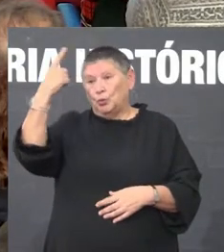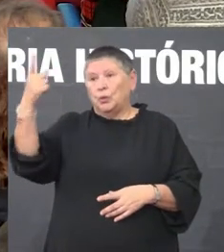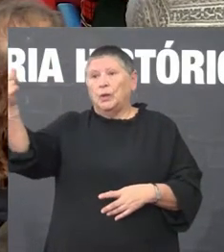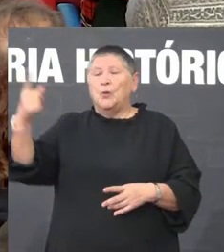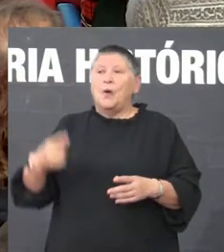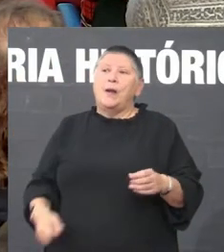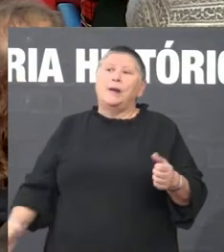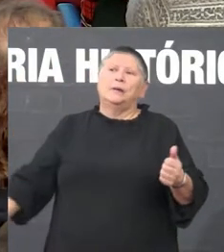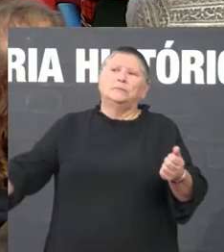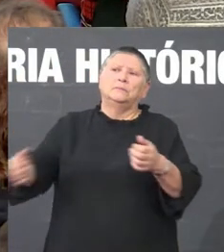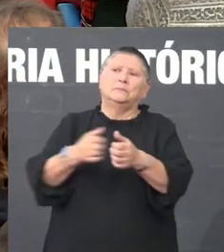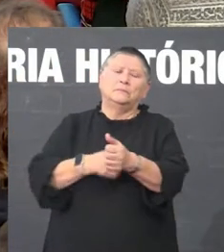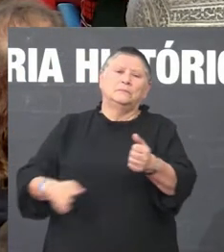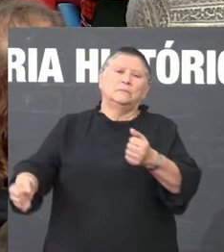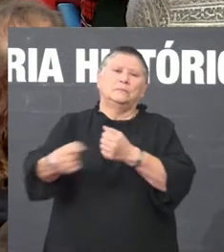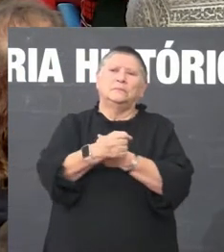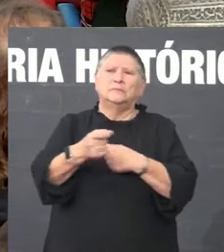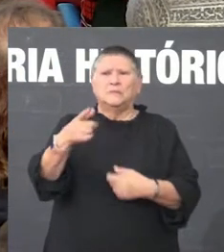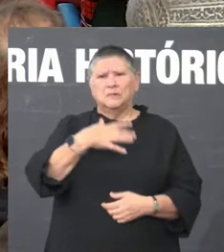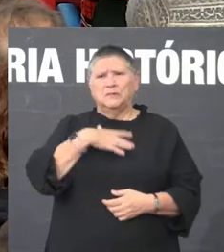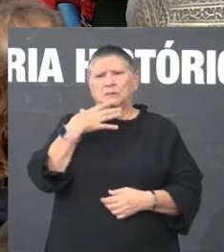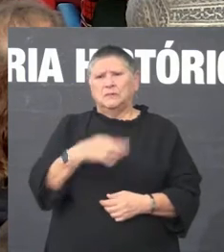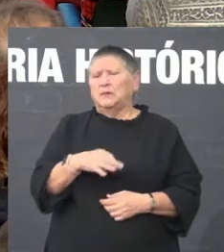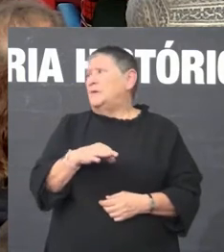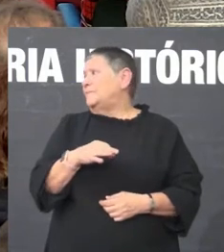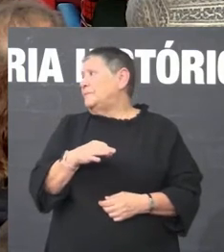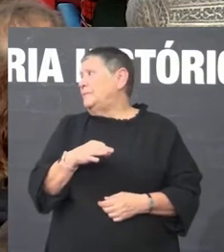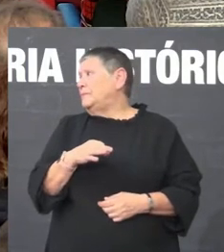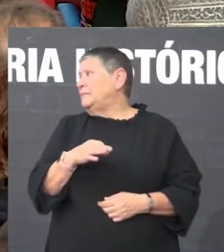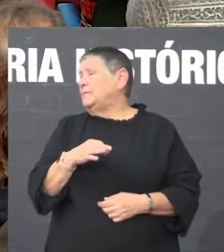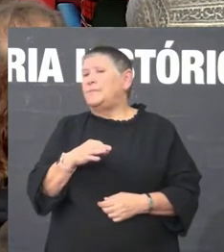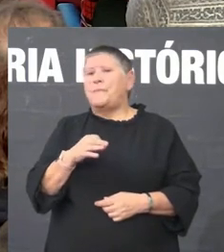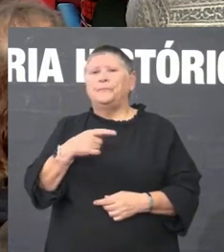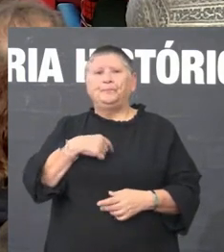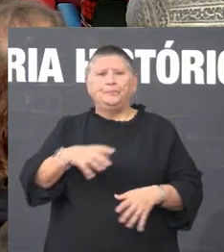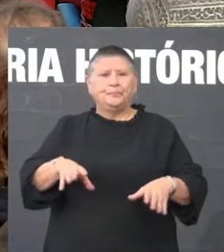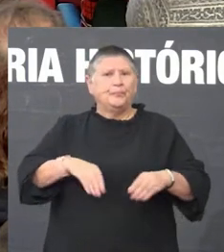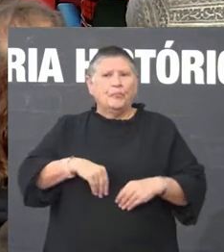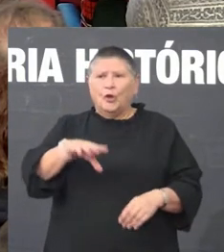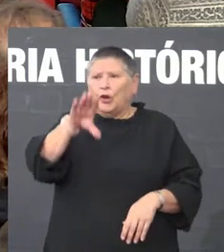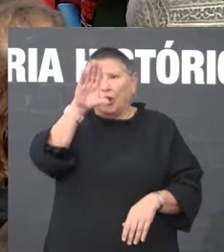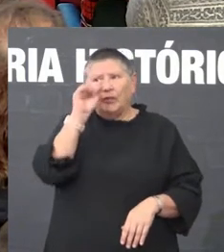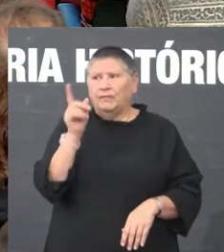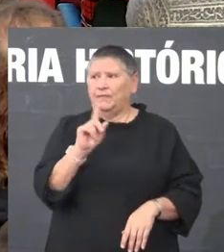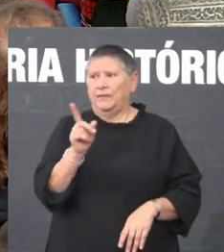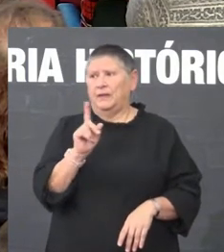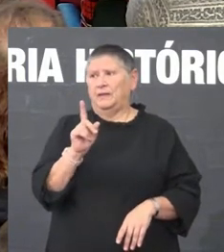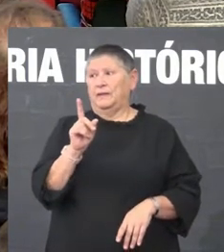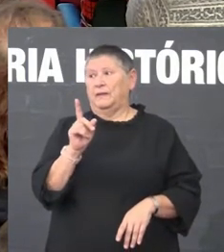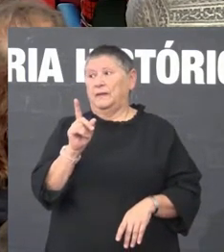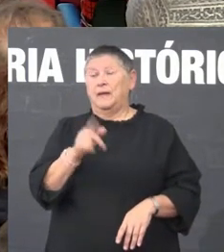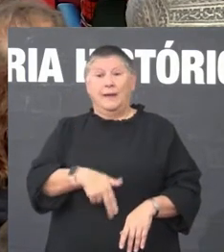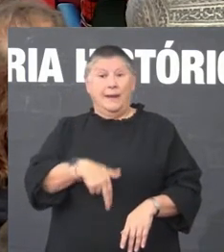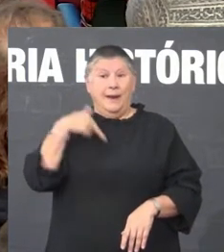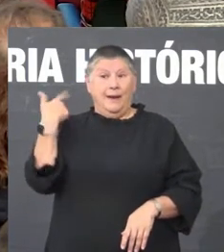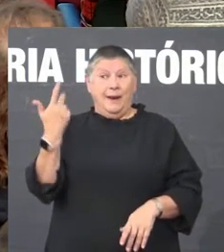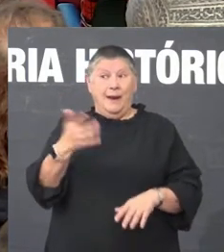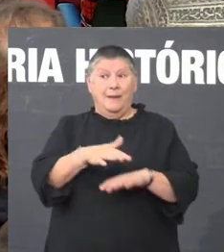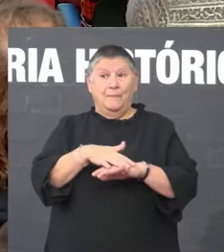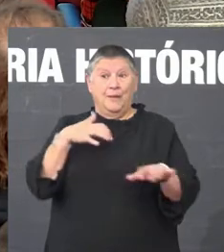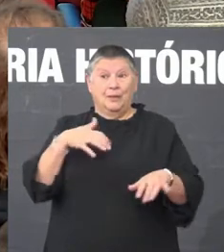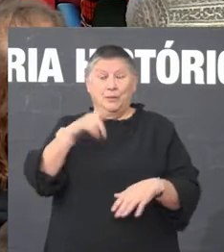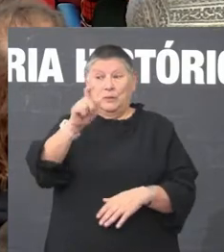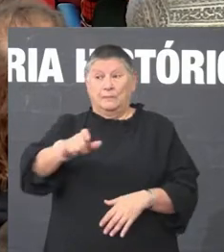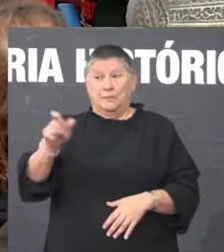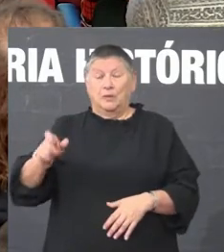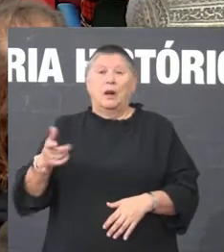pellejo, a ellos les resulta incapaz y además no lo acaban de entender. En general, la mayoría de, evidentemente,